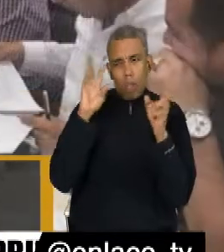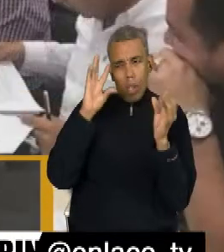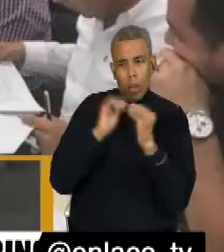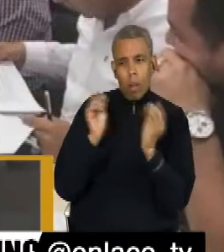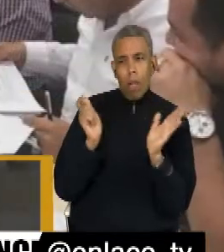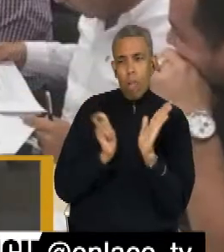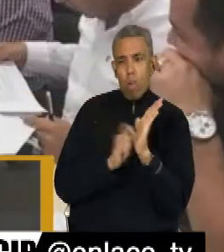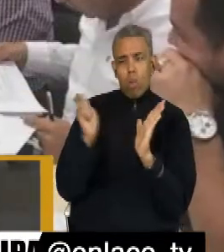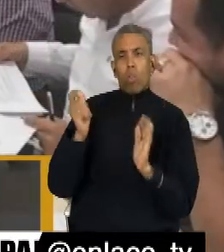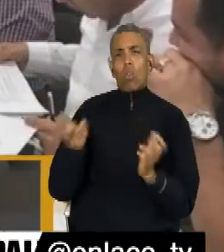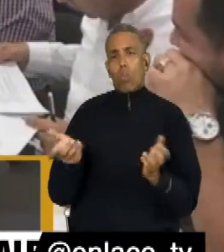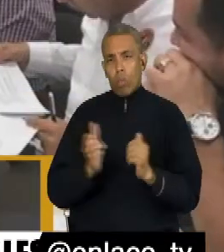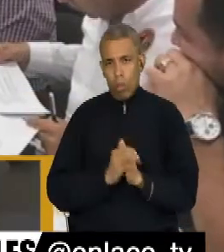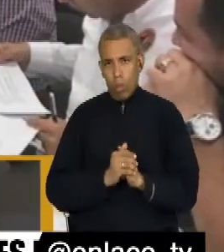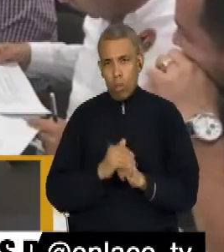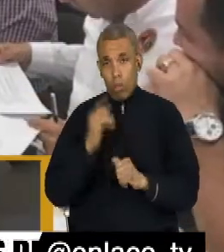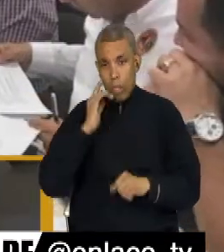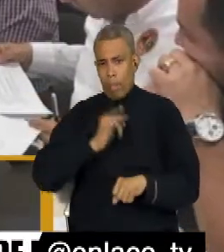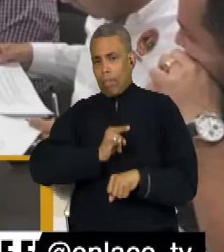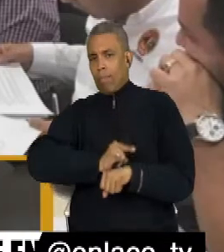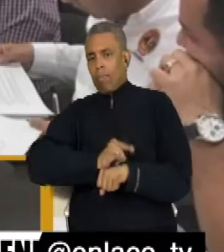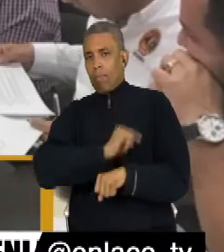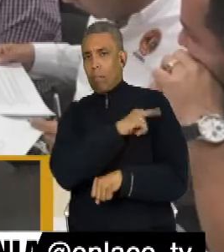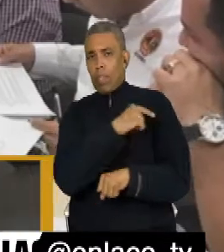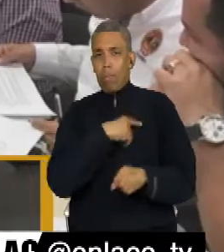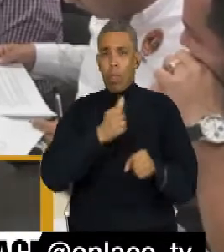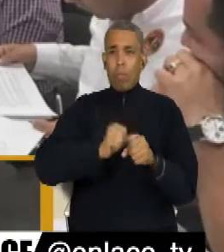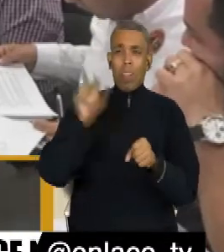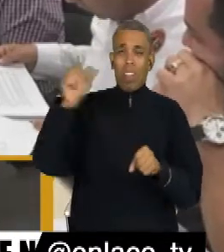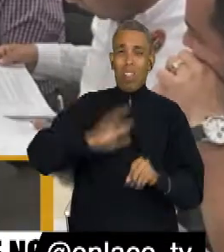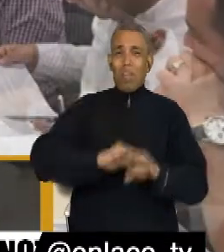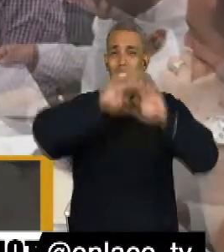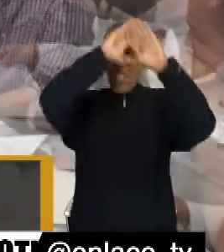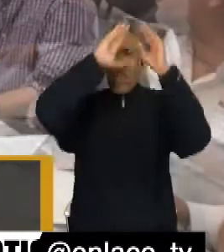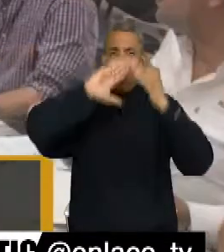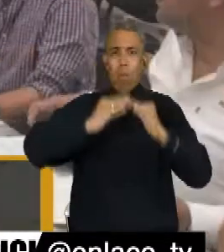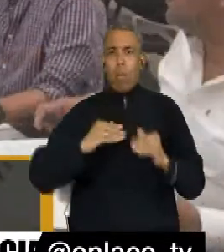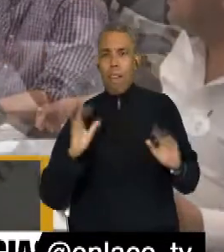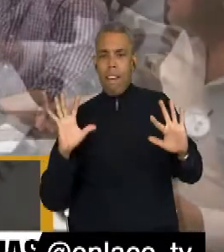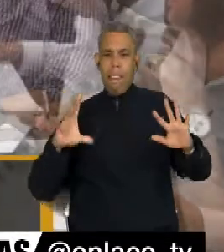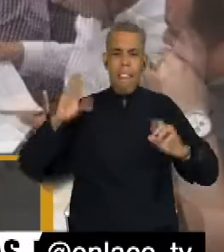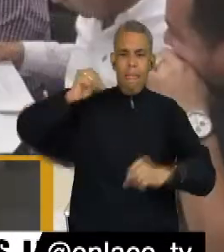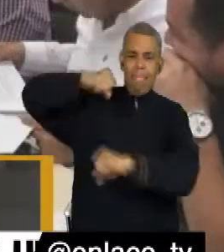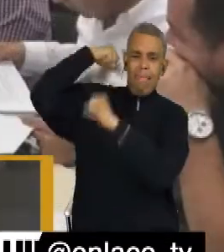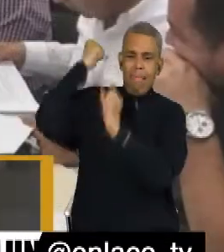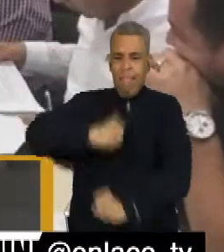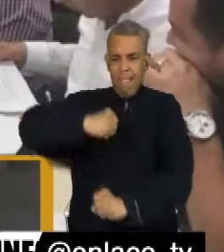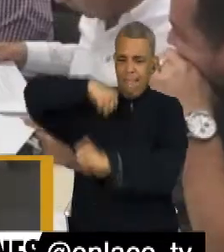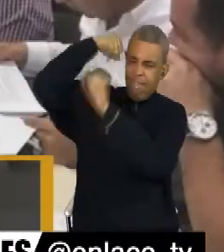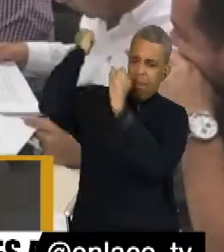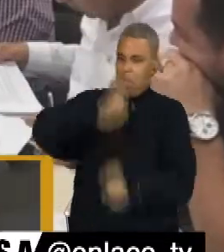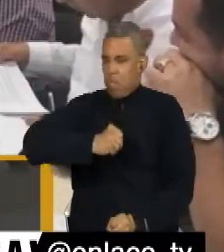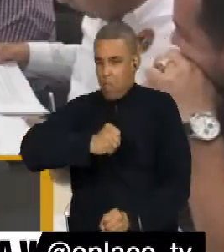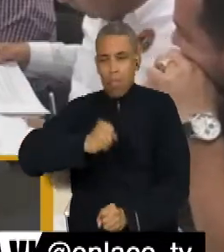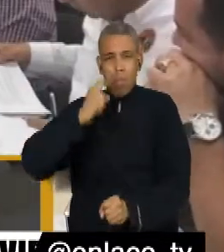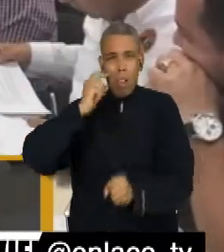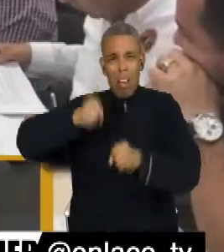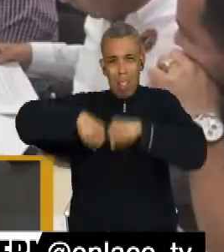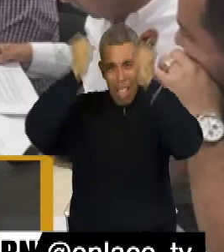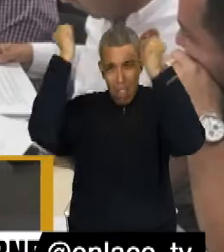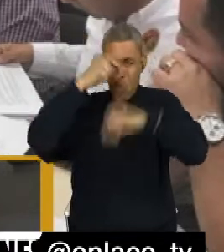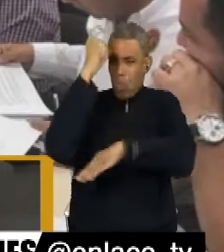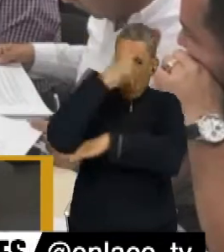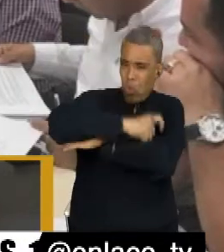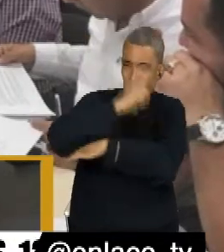campos de producción en el corregimiento El Centro. Cabe mencionar que pues anoche la estatal petrolera se había negado a los acuerdos, a